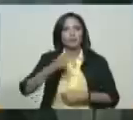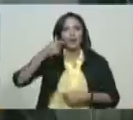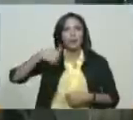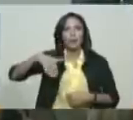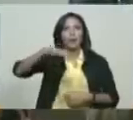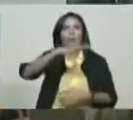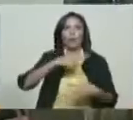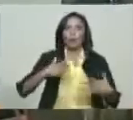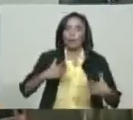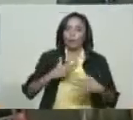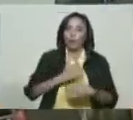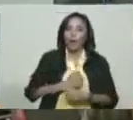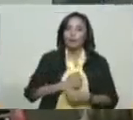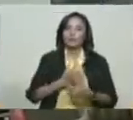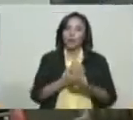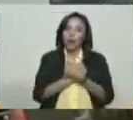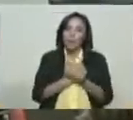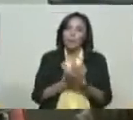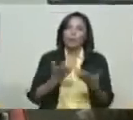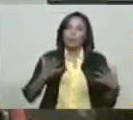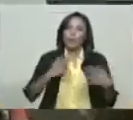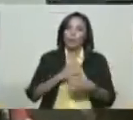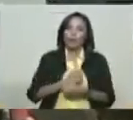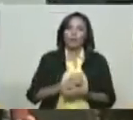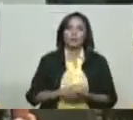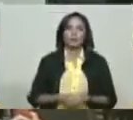sentimiento. Hay que confiar en nuestro pueblo.